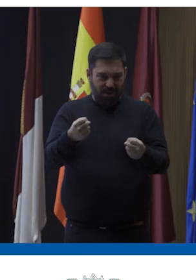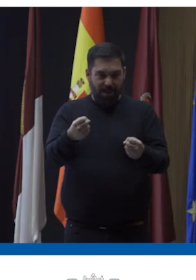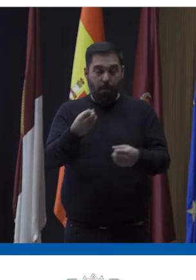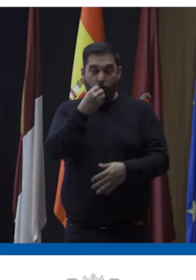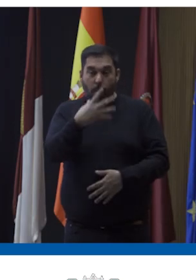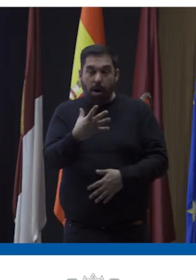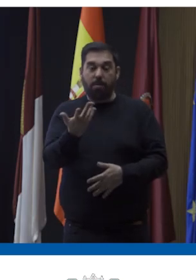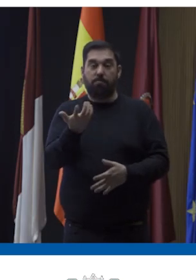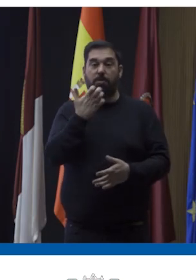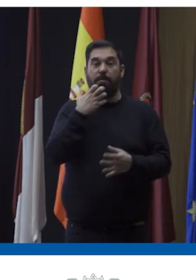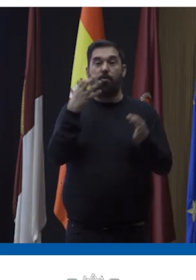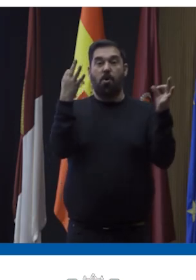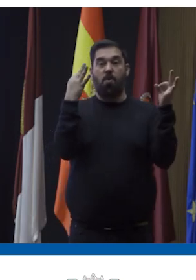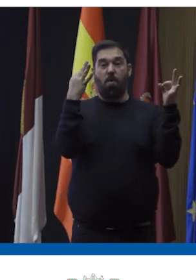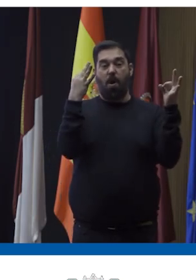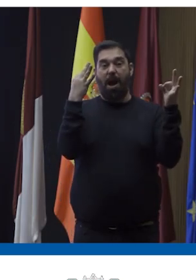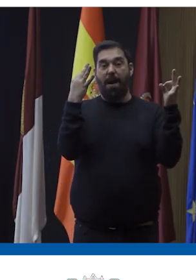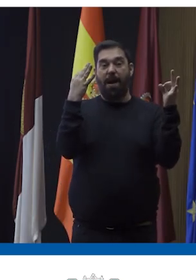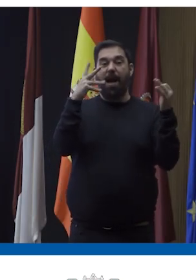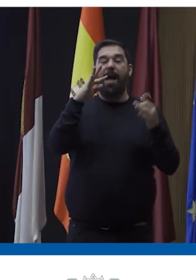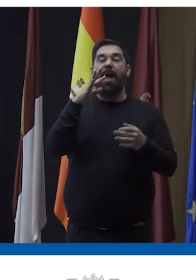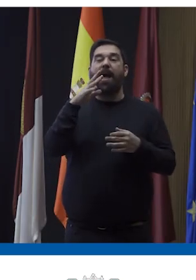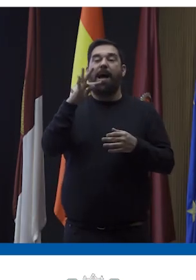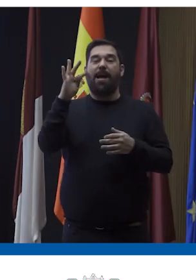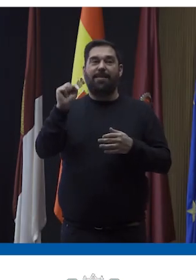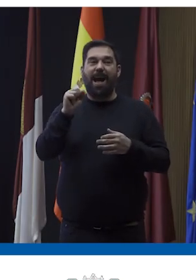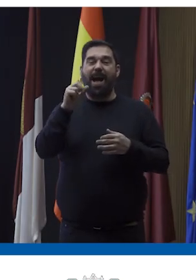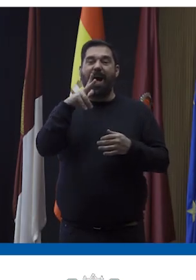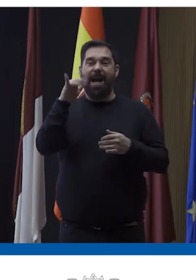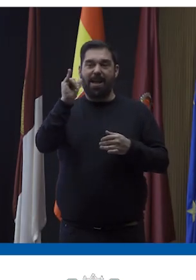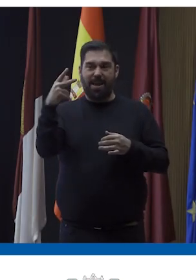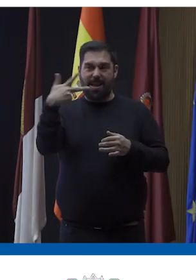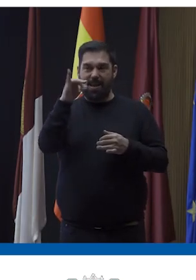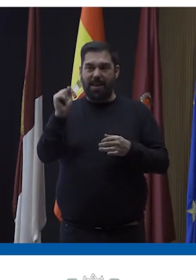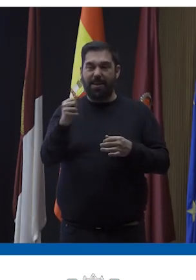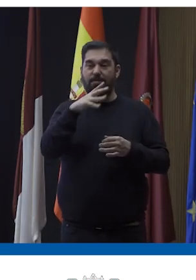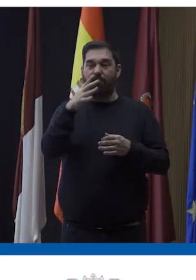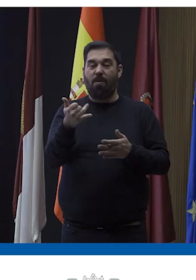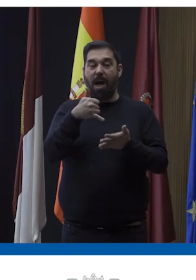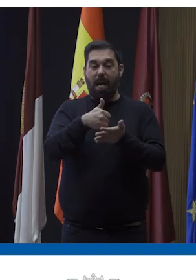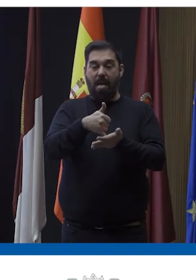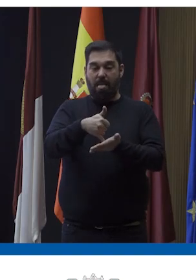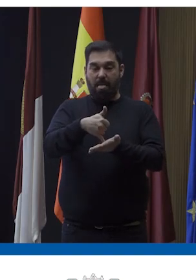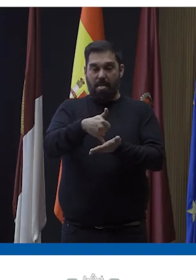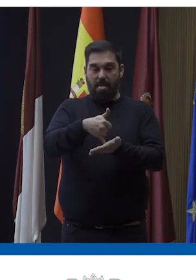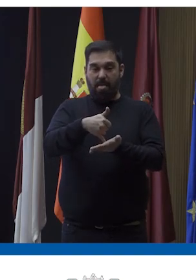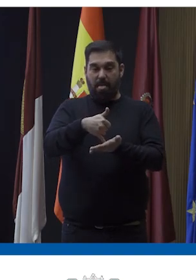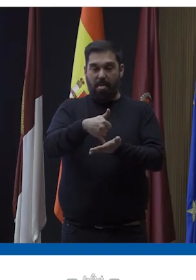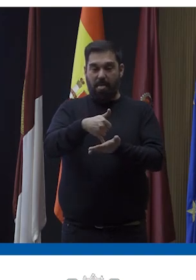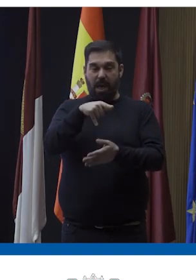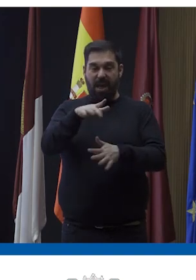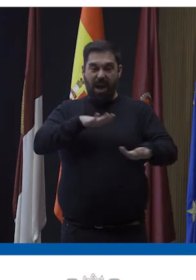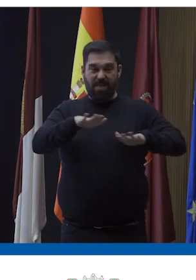ejemplo el yoga o el tai chi. Simplemente mantener una postura, aunque sea en la pata coja, ya está activando toda la